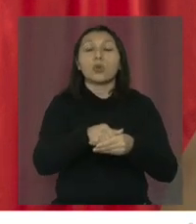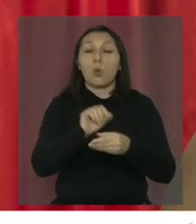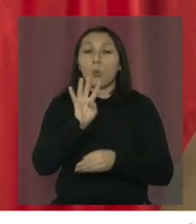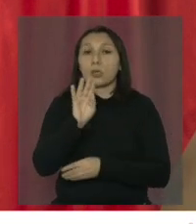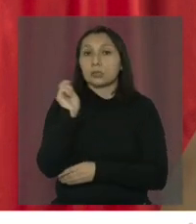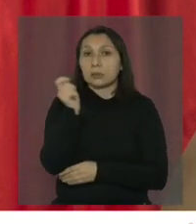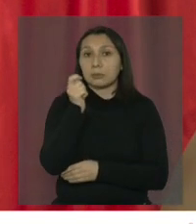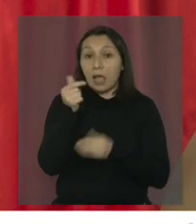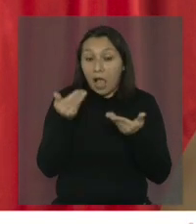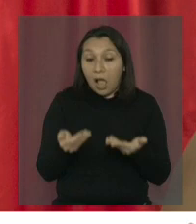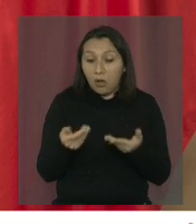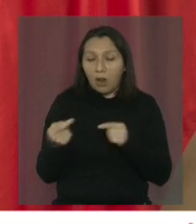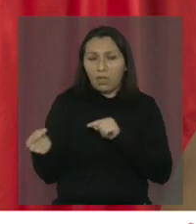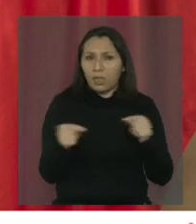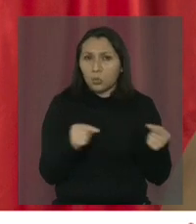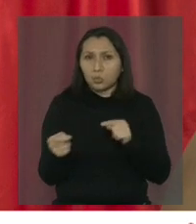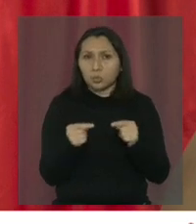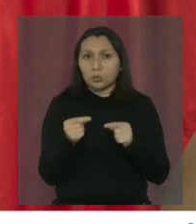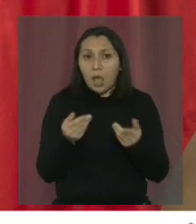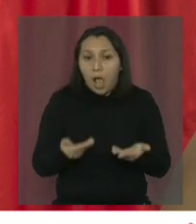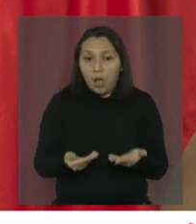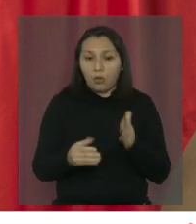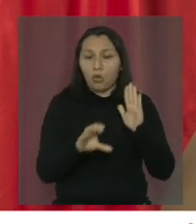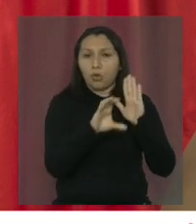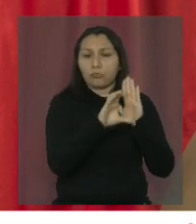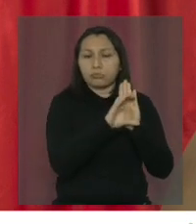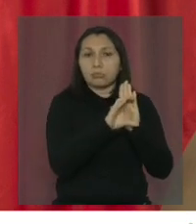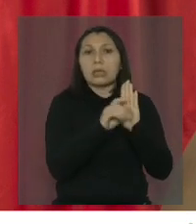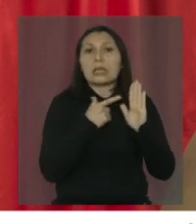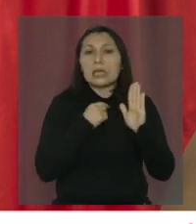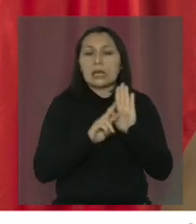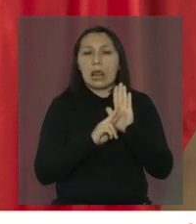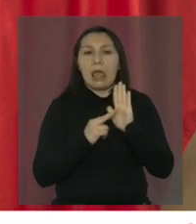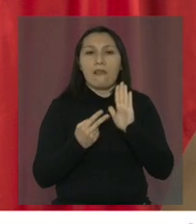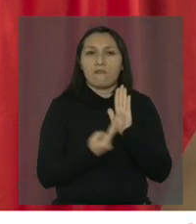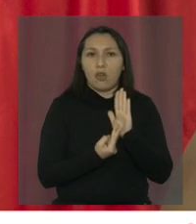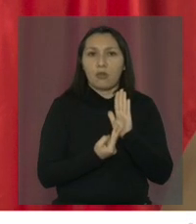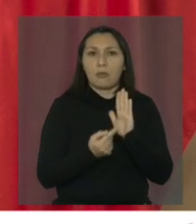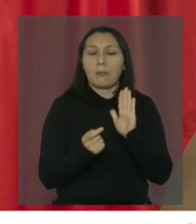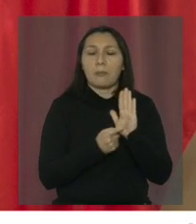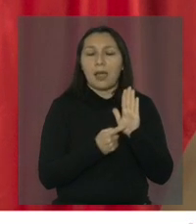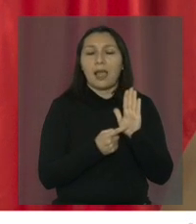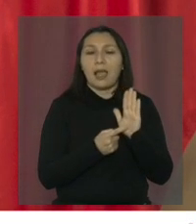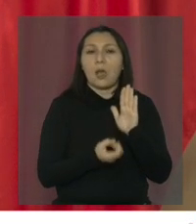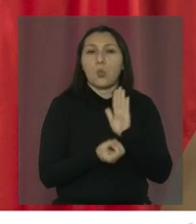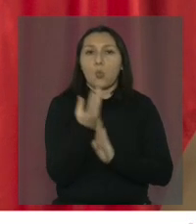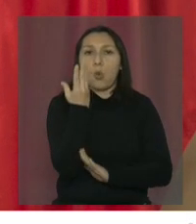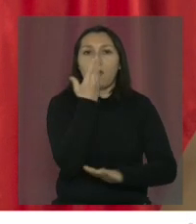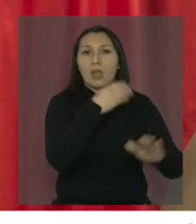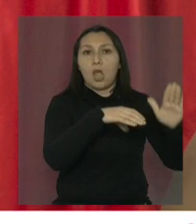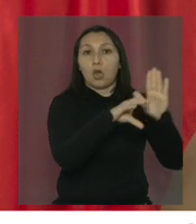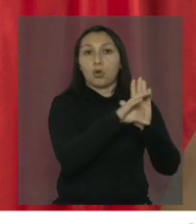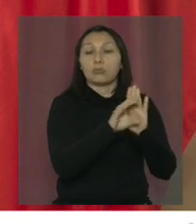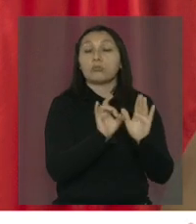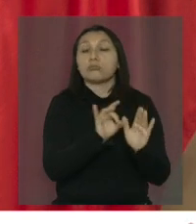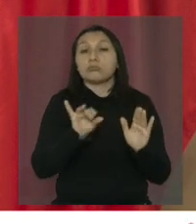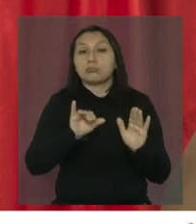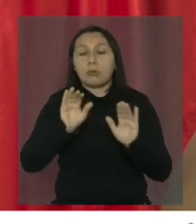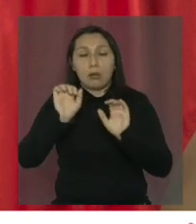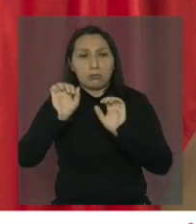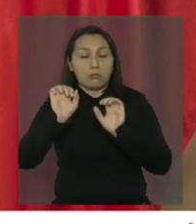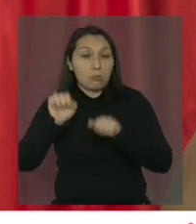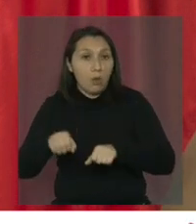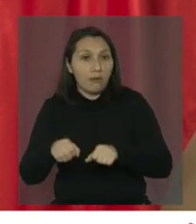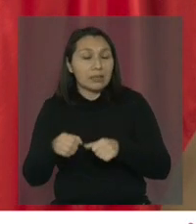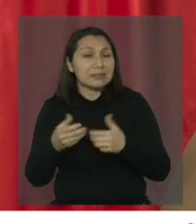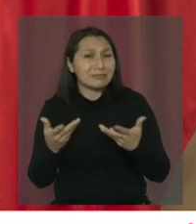bien esto se está discutiendo ahora en el congreso y busca reformar efectivamente la nueva constitución si es que esto se aprueba empaña el proceso